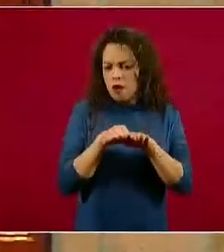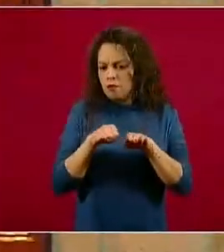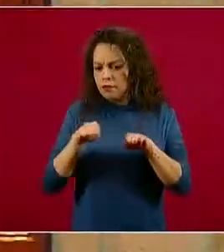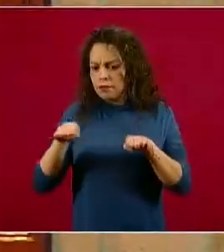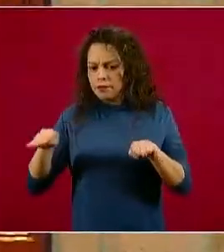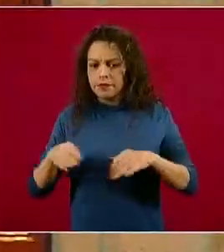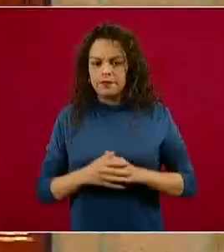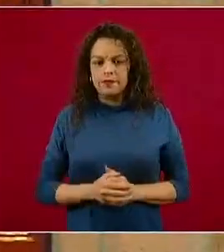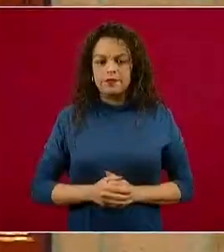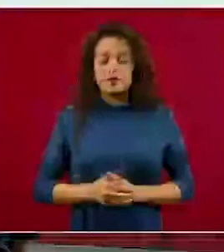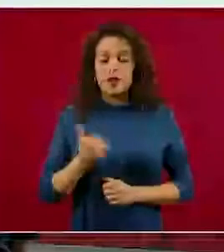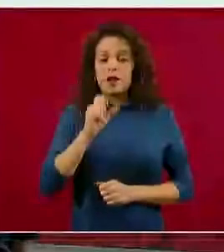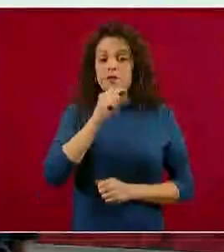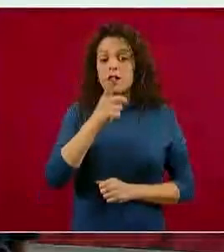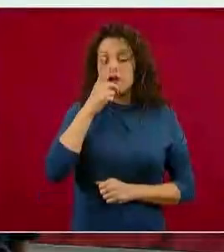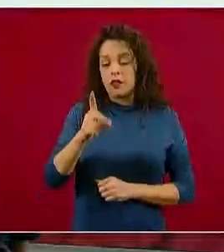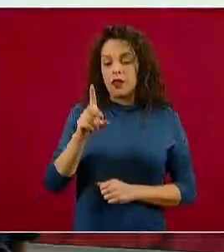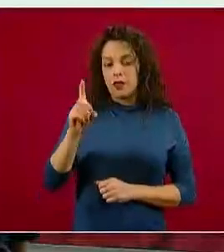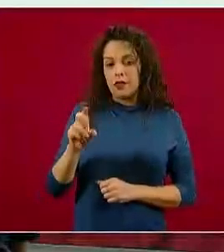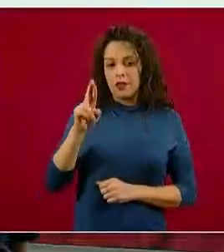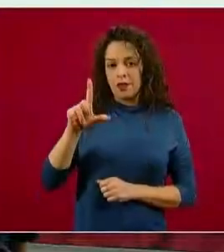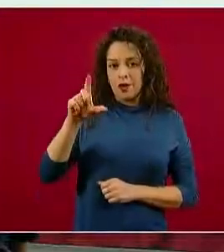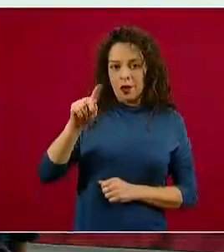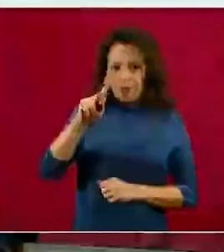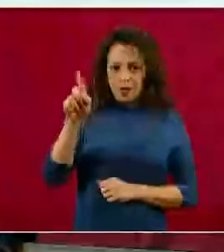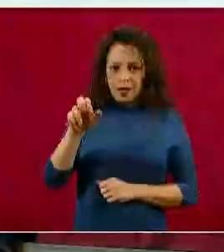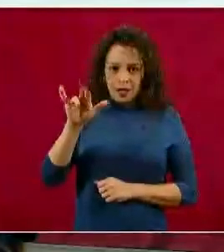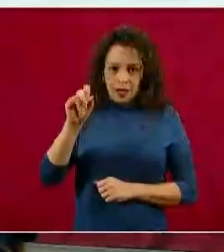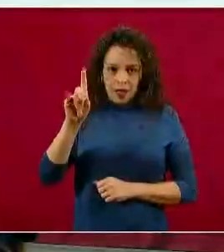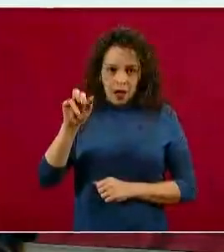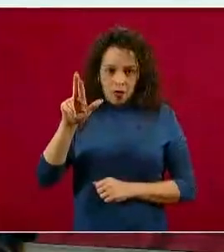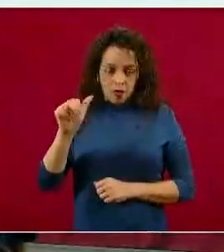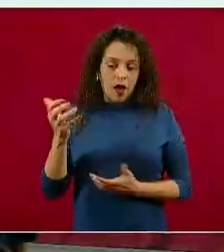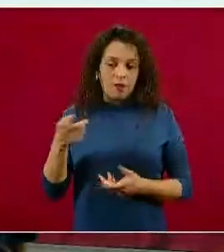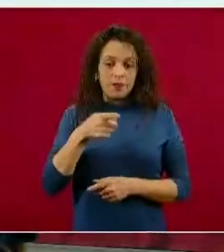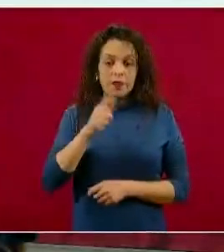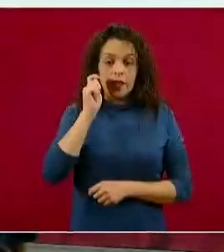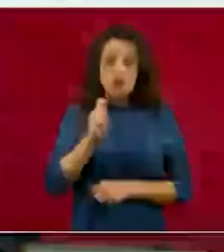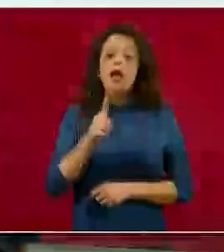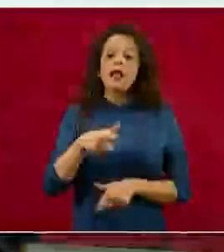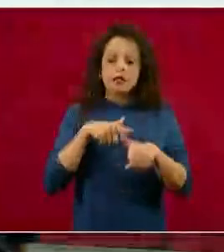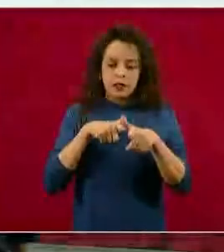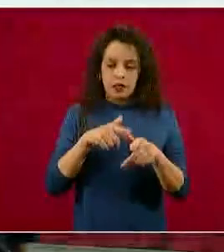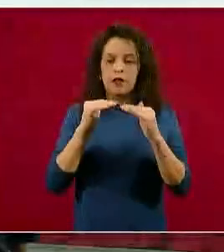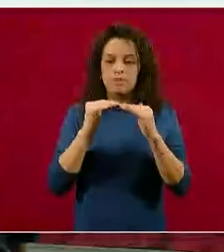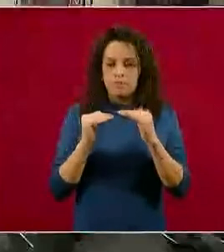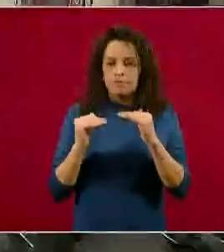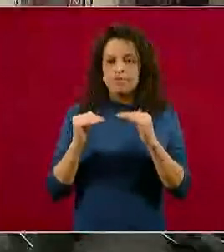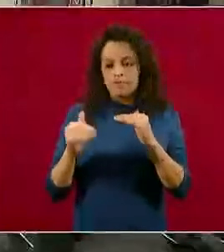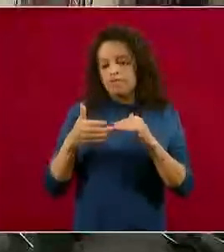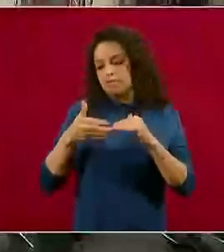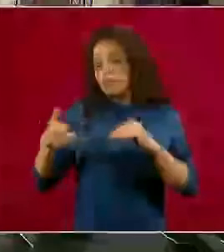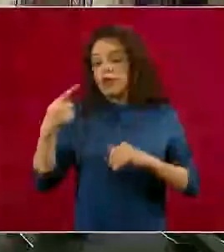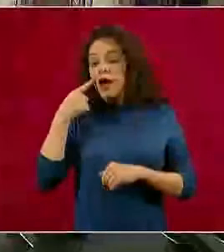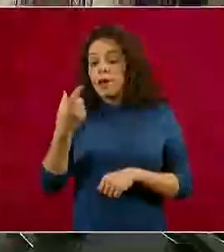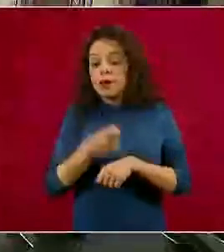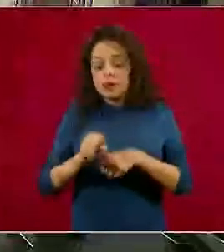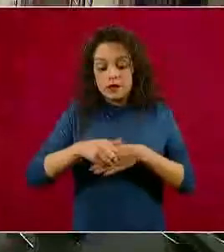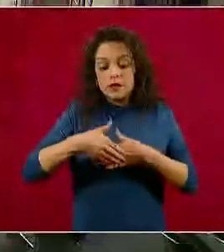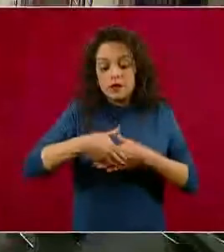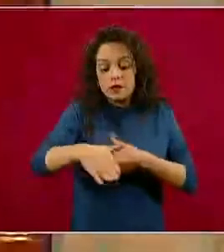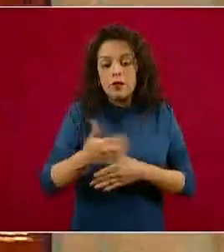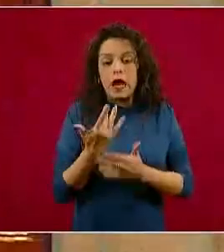el doctor López Ridaura ayer, en función de que esto sabemos se va a seguir evolucionando durante la semana, entonces